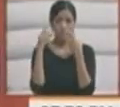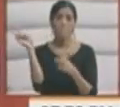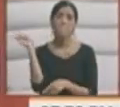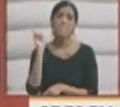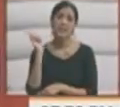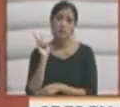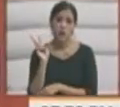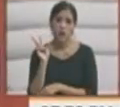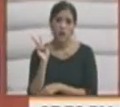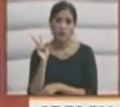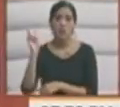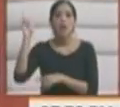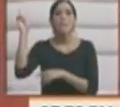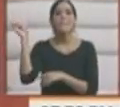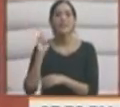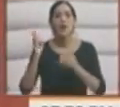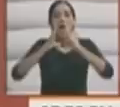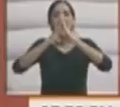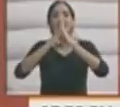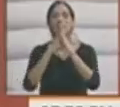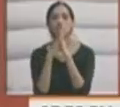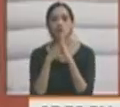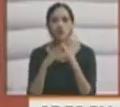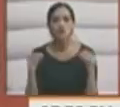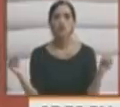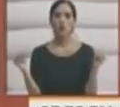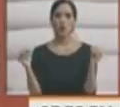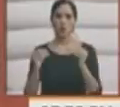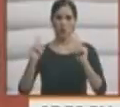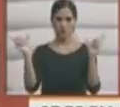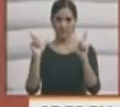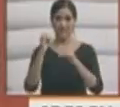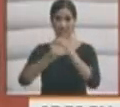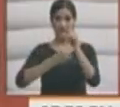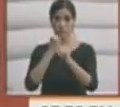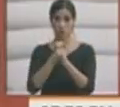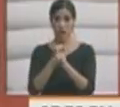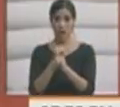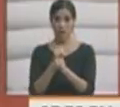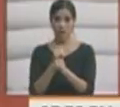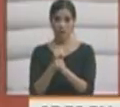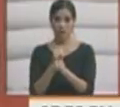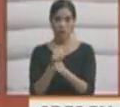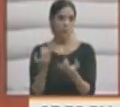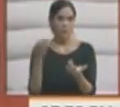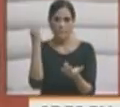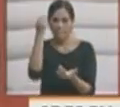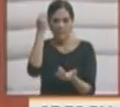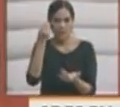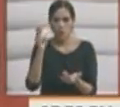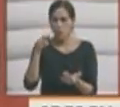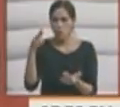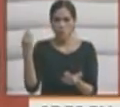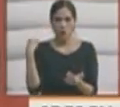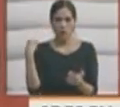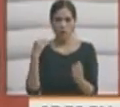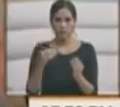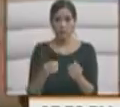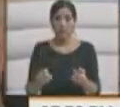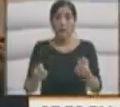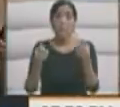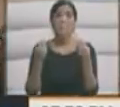para que todos los medios de comunicación internacionales pues se enteren, porque pareciera que jamás se han enterado de eso, viven